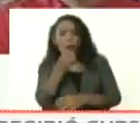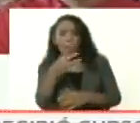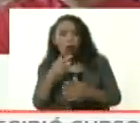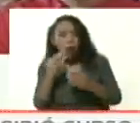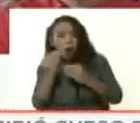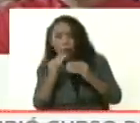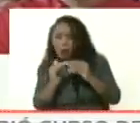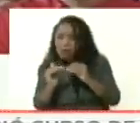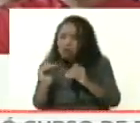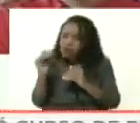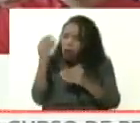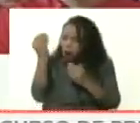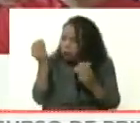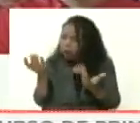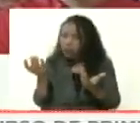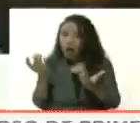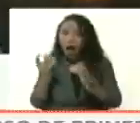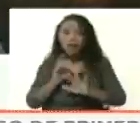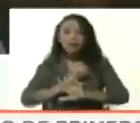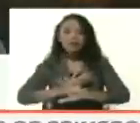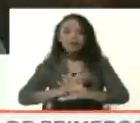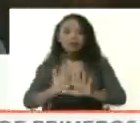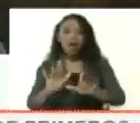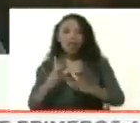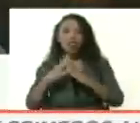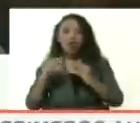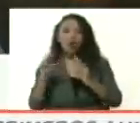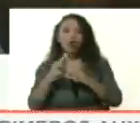Ya todos saben cómo es una mata de arroz.